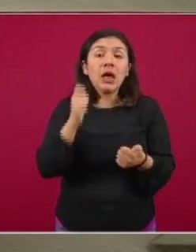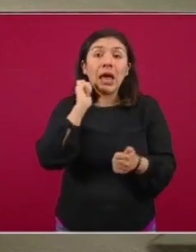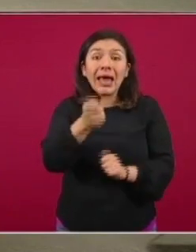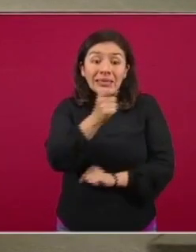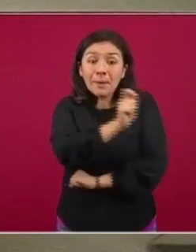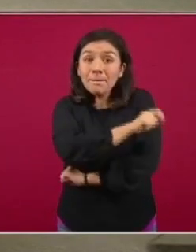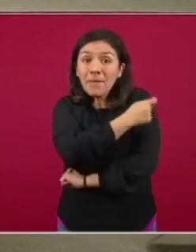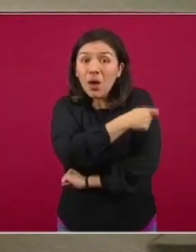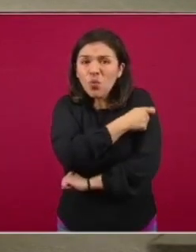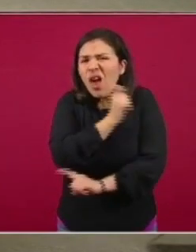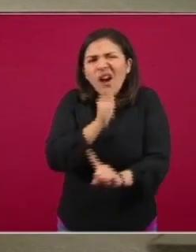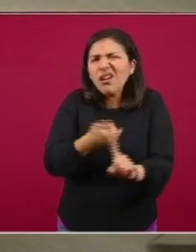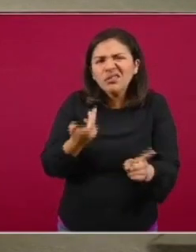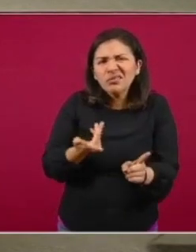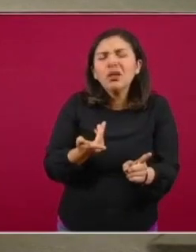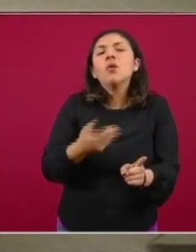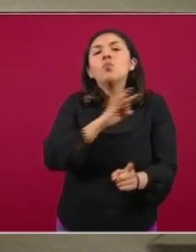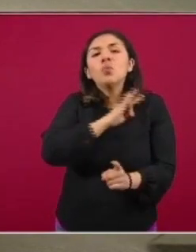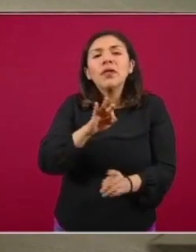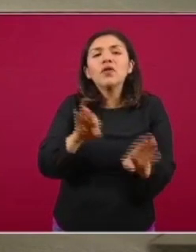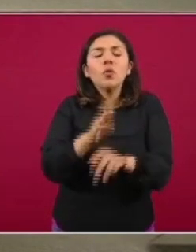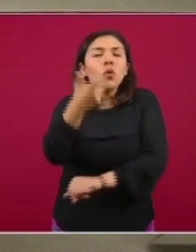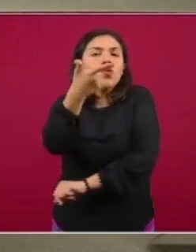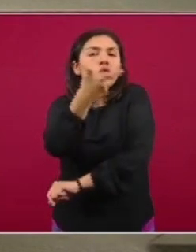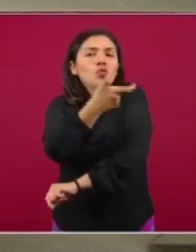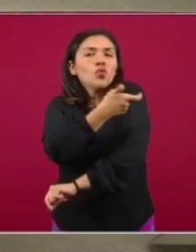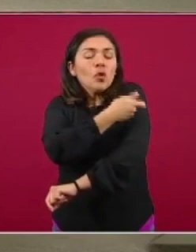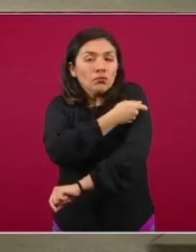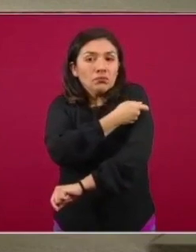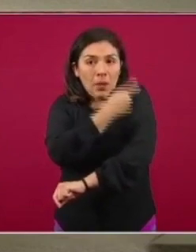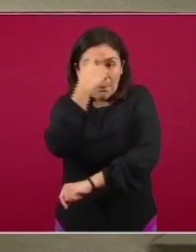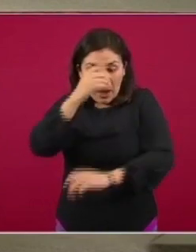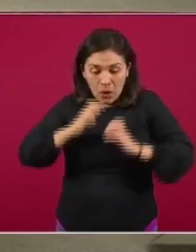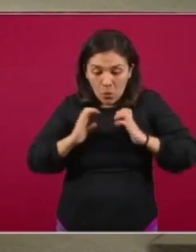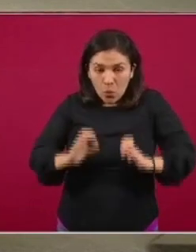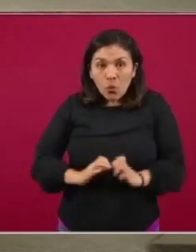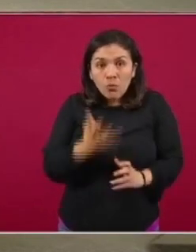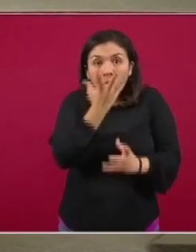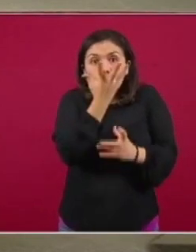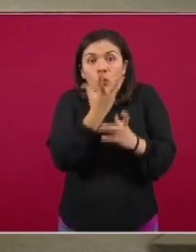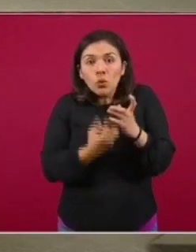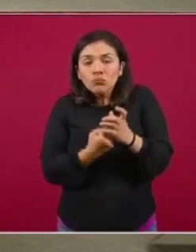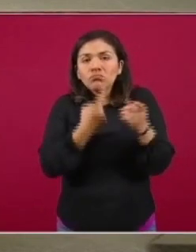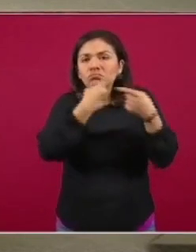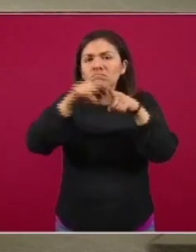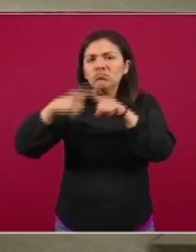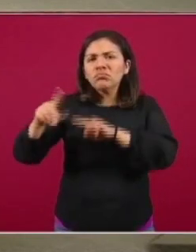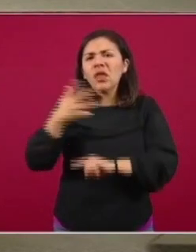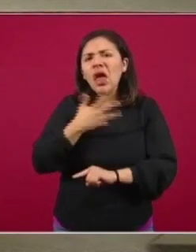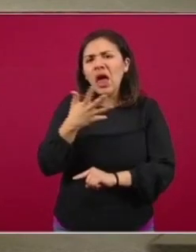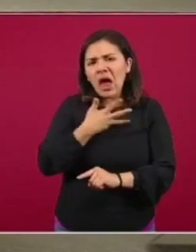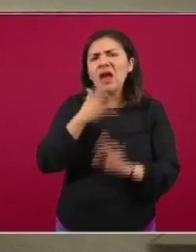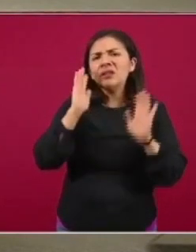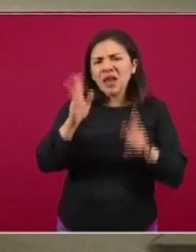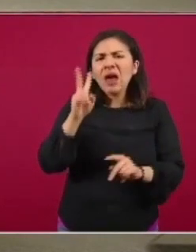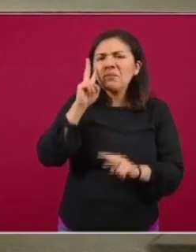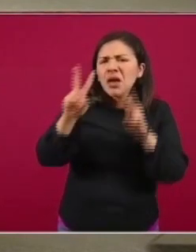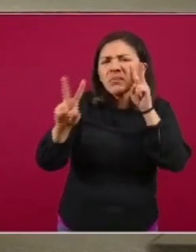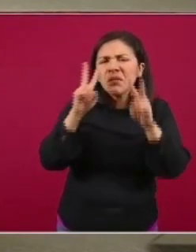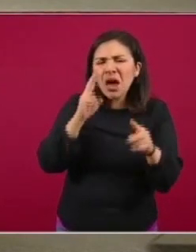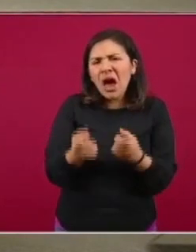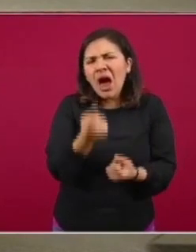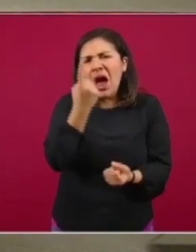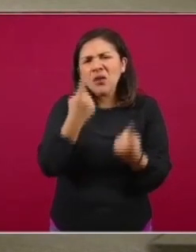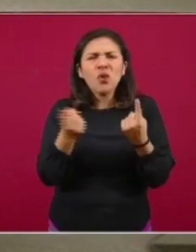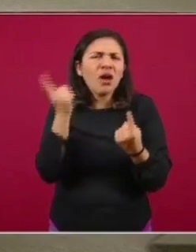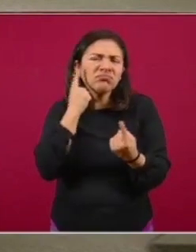una vacuna es el poder introducir de alguna forma en las diferentes plataformas, que también ya hemos escuchado algunas de ellas, pero